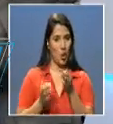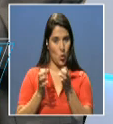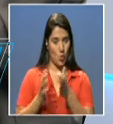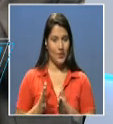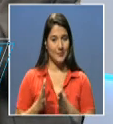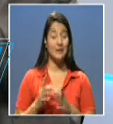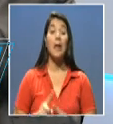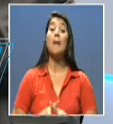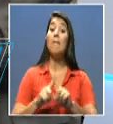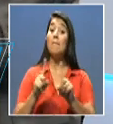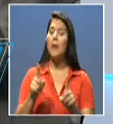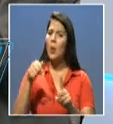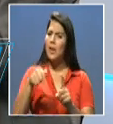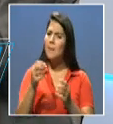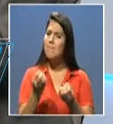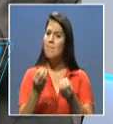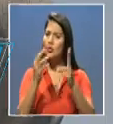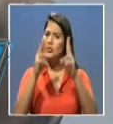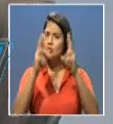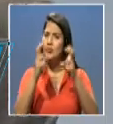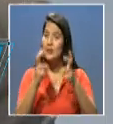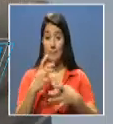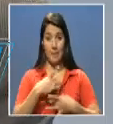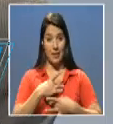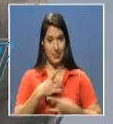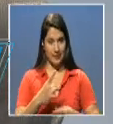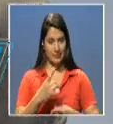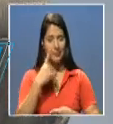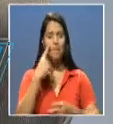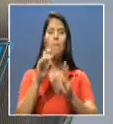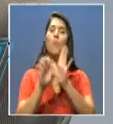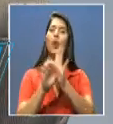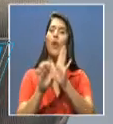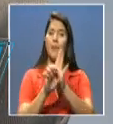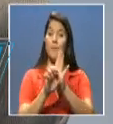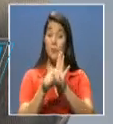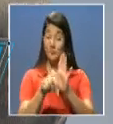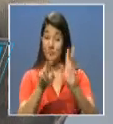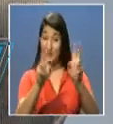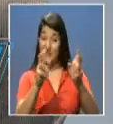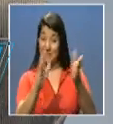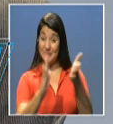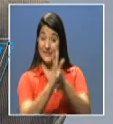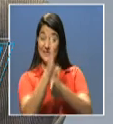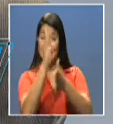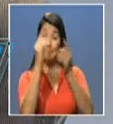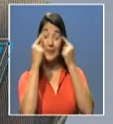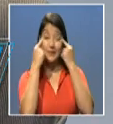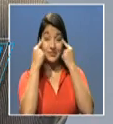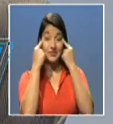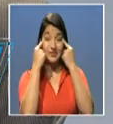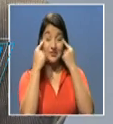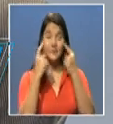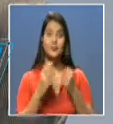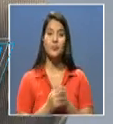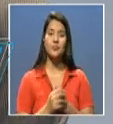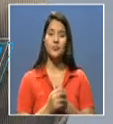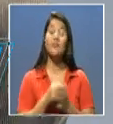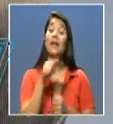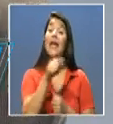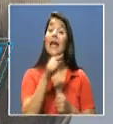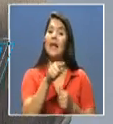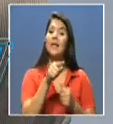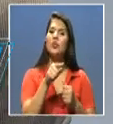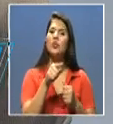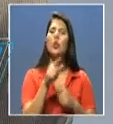elementos interesantes. Por ejemplo, este escándalo del cemento, o del cementazo como se conoce, inicialmente